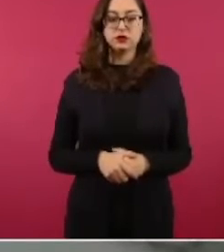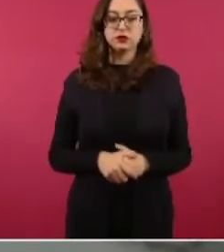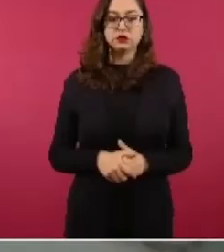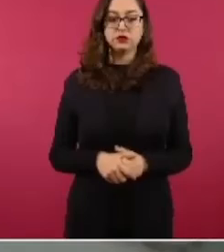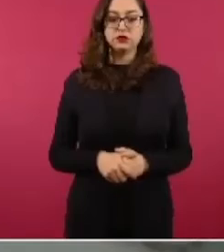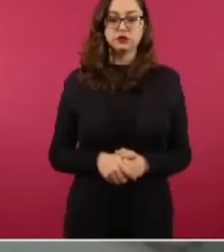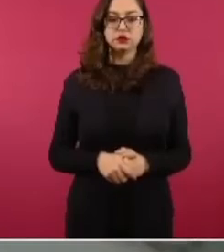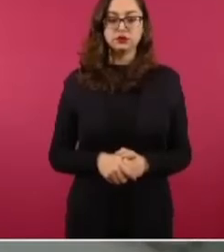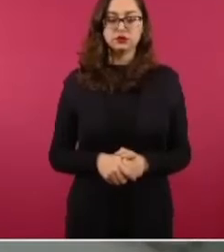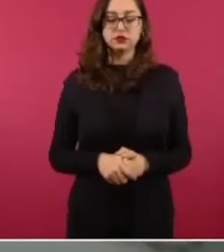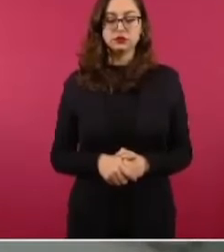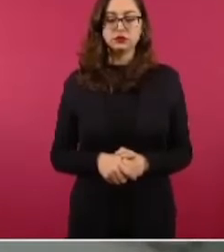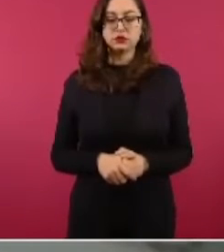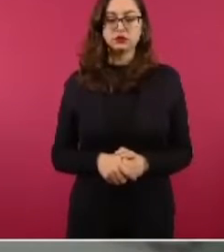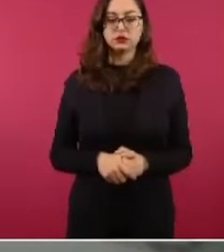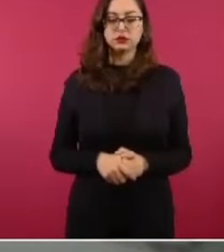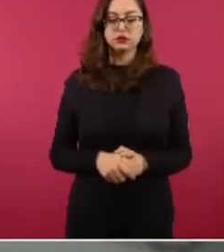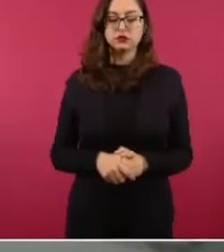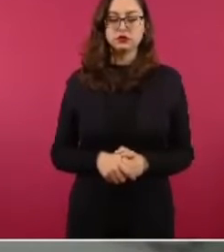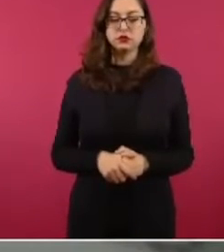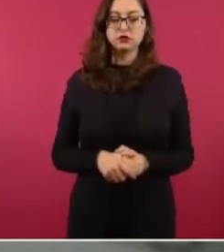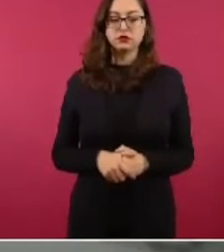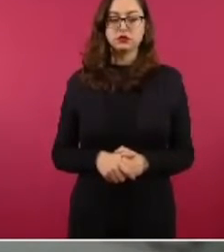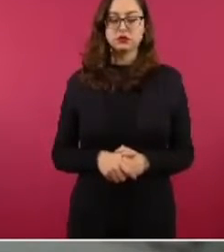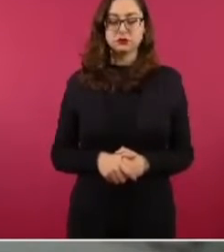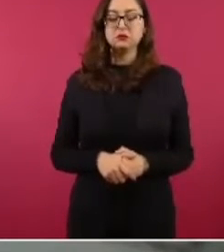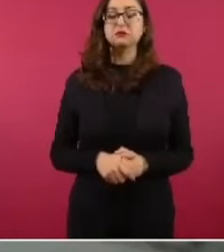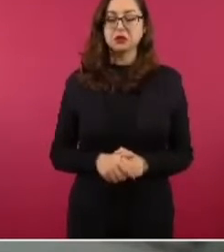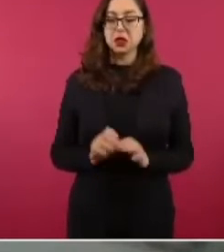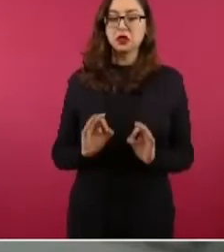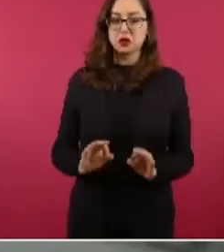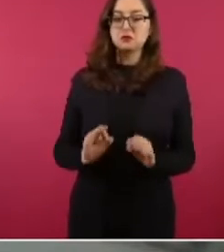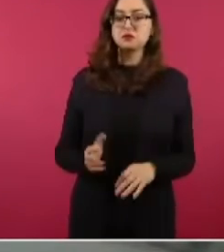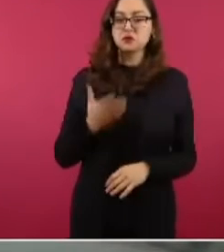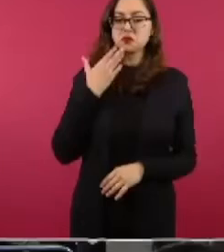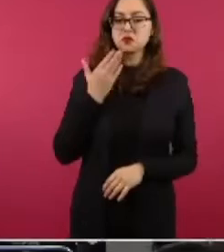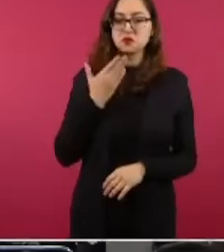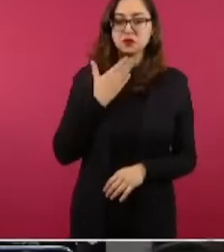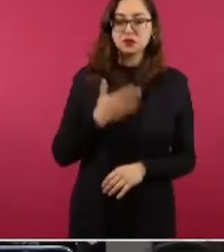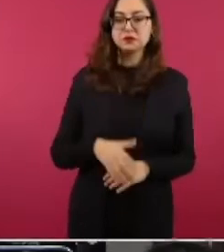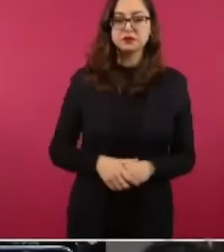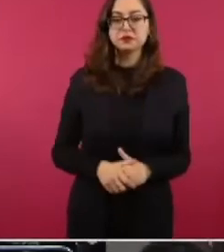liberado por la mañana el médico que decía la compañía. Qué bueno. Sí, ya nada más. Qué bueno.